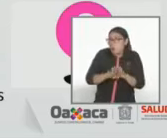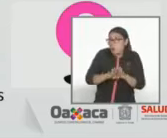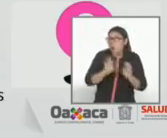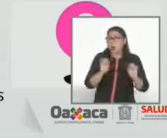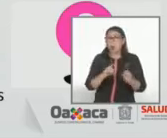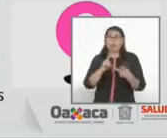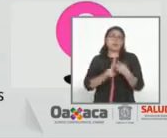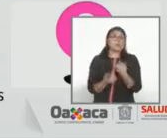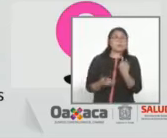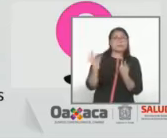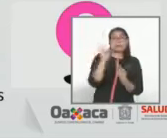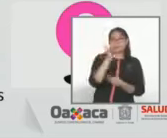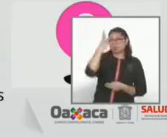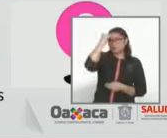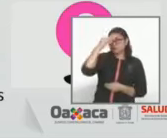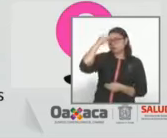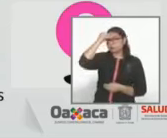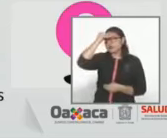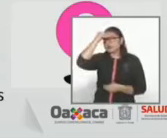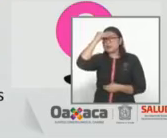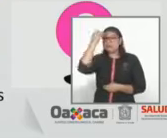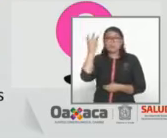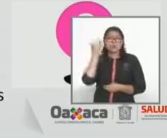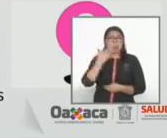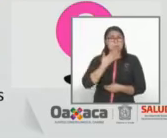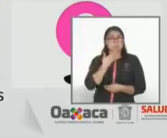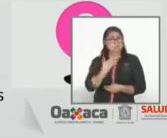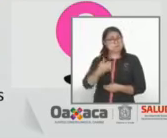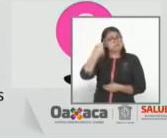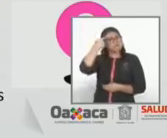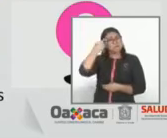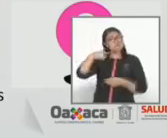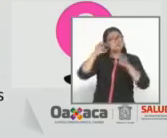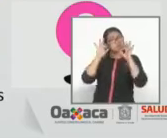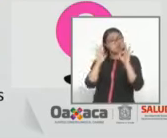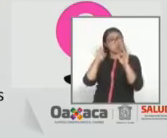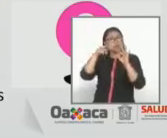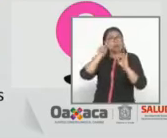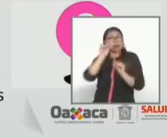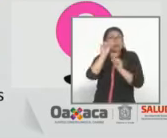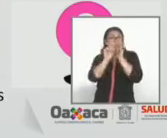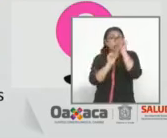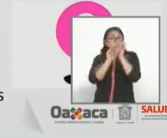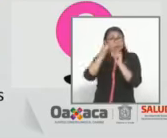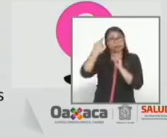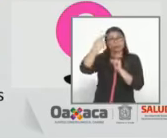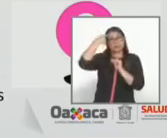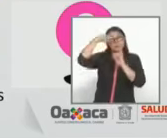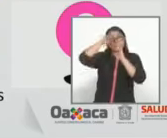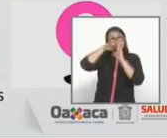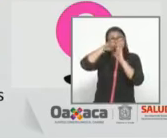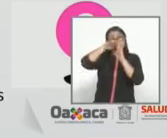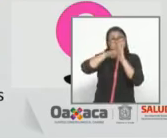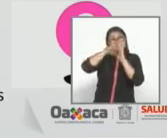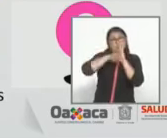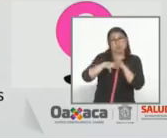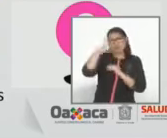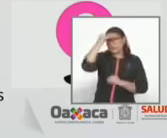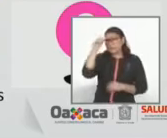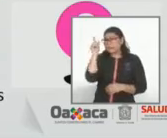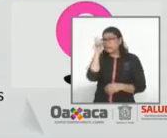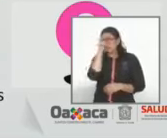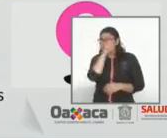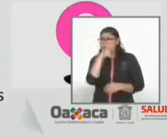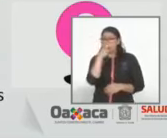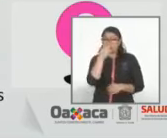los niños tienen un buen aprendizaje y notamos que hay disminución del rendimiento académico, esto puede ser un dato